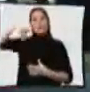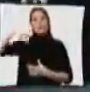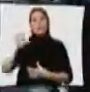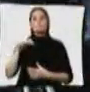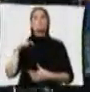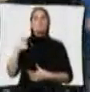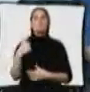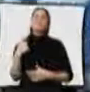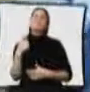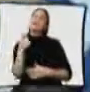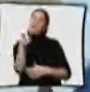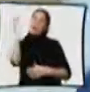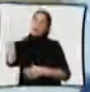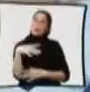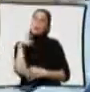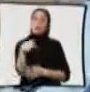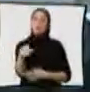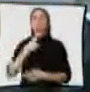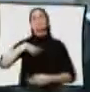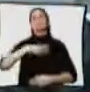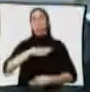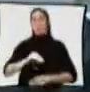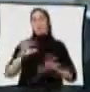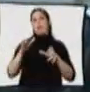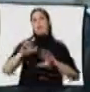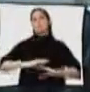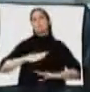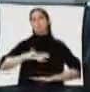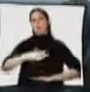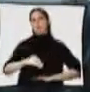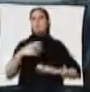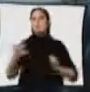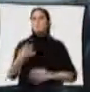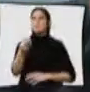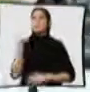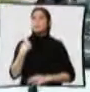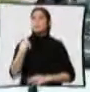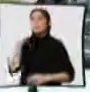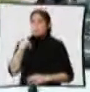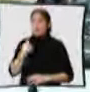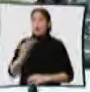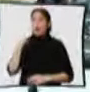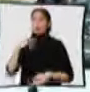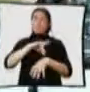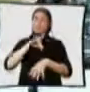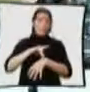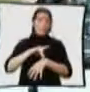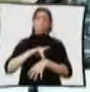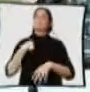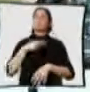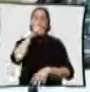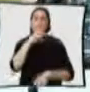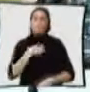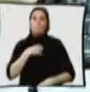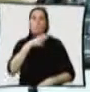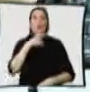de Alcuéscar, con el taller de Radio Capaz. Cuando me siento delante del micrófono, antes que no podía hablar por la enfermedad que tenía, esclerosis múltiple, ahora